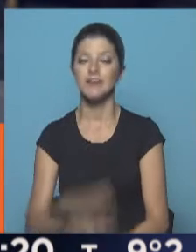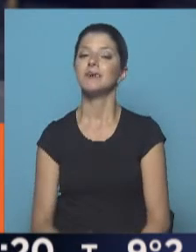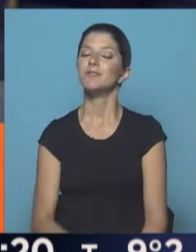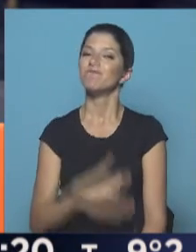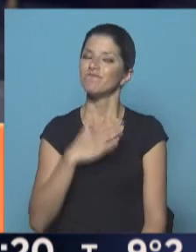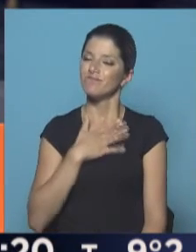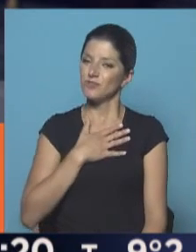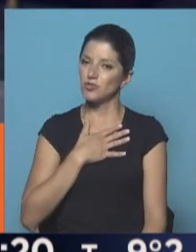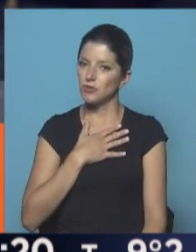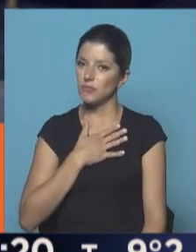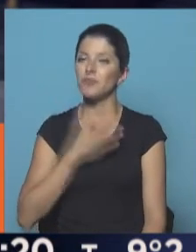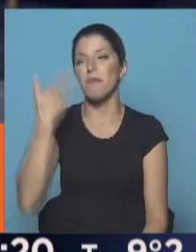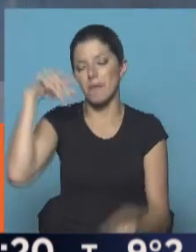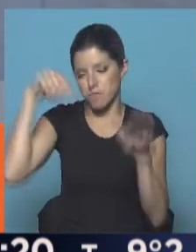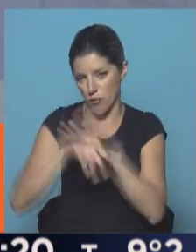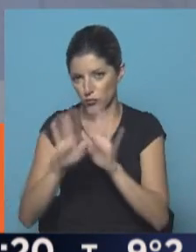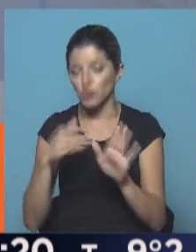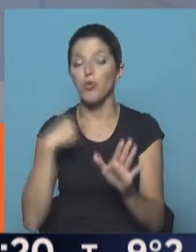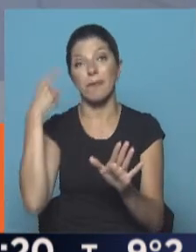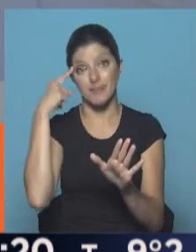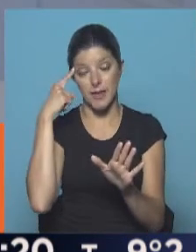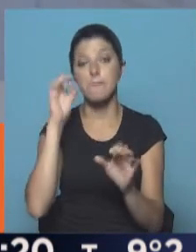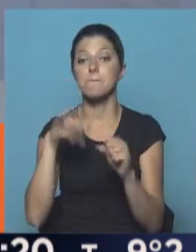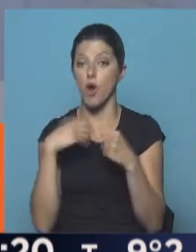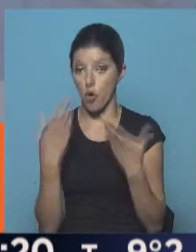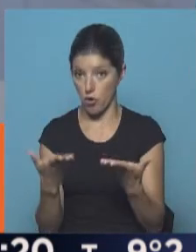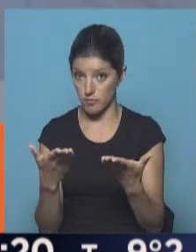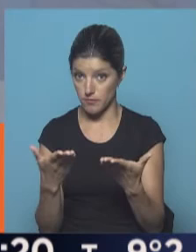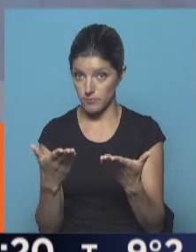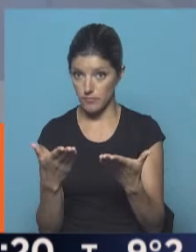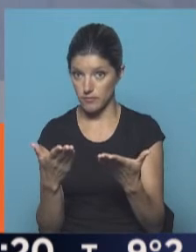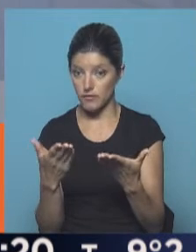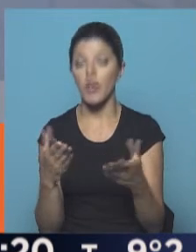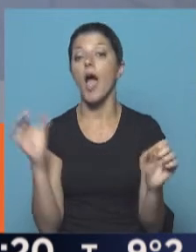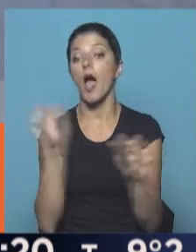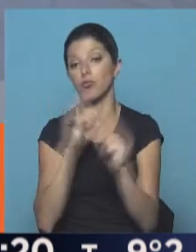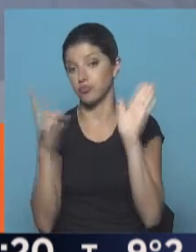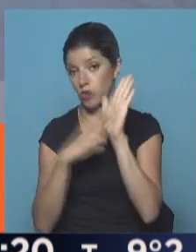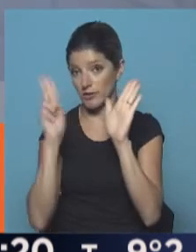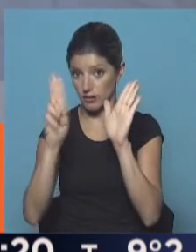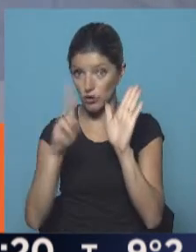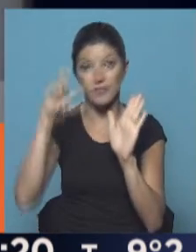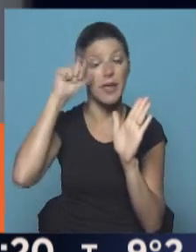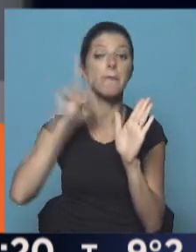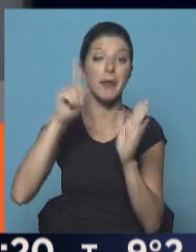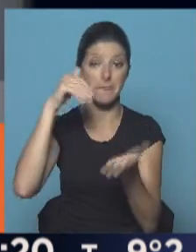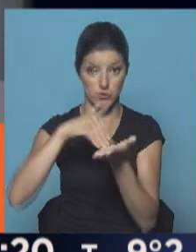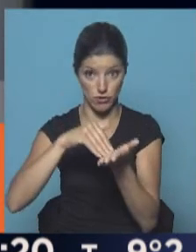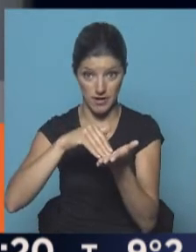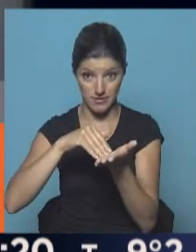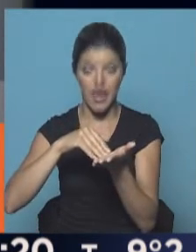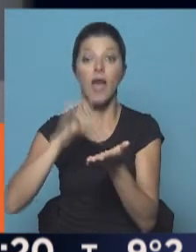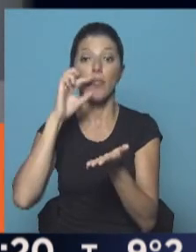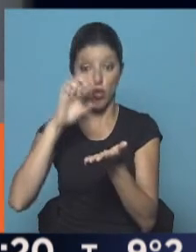más extremo, si querés, en eso. Yo prefería que hubiese una autorización cada 10.000 millones de dólares de incremento de deuda.